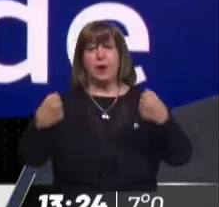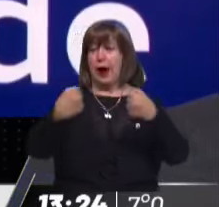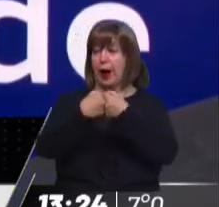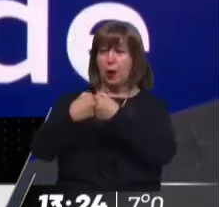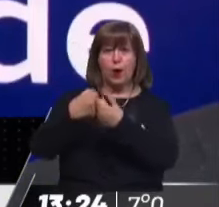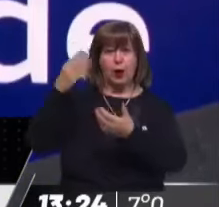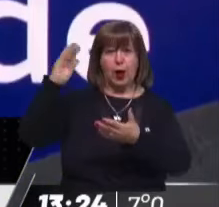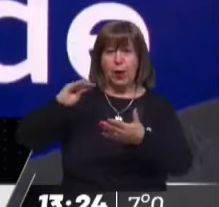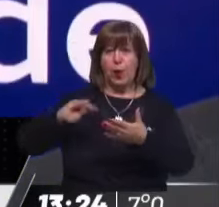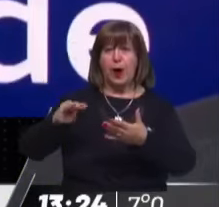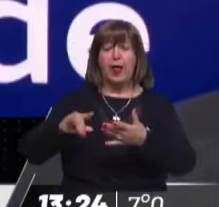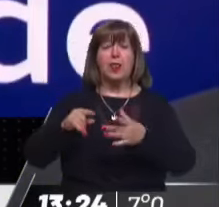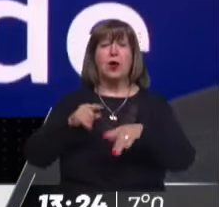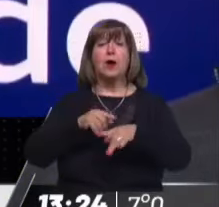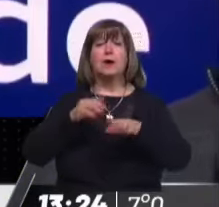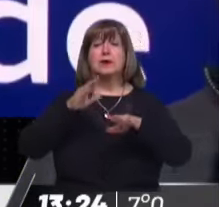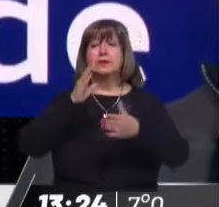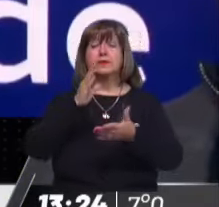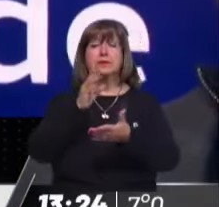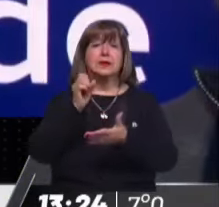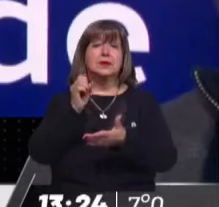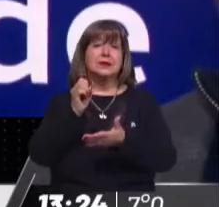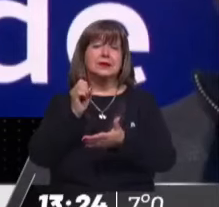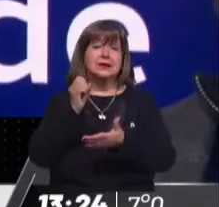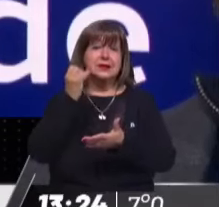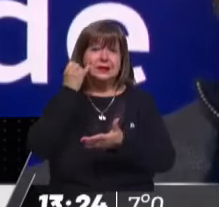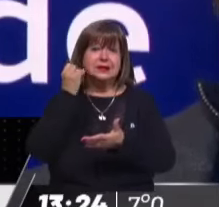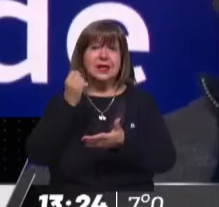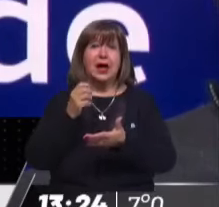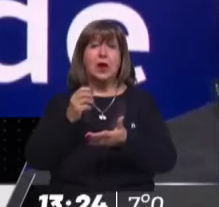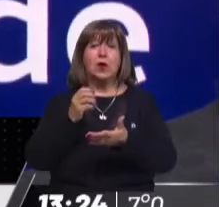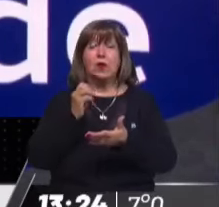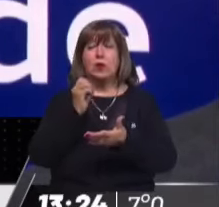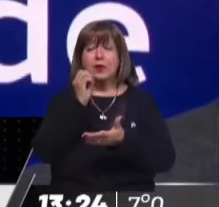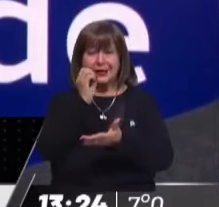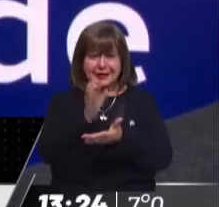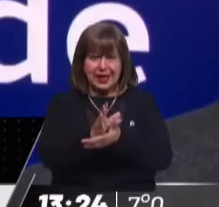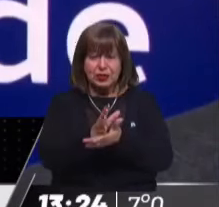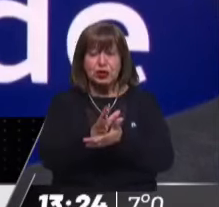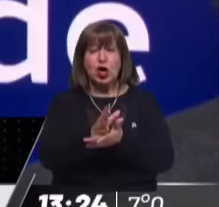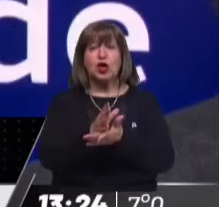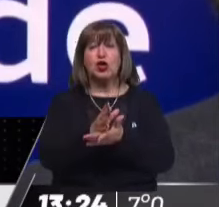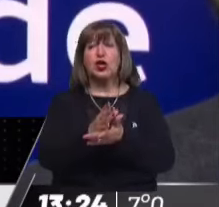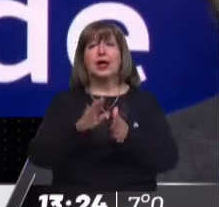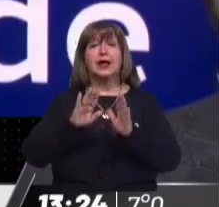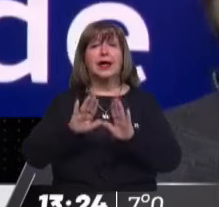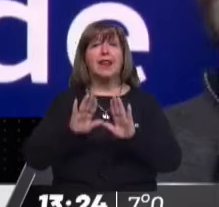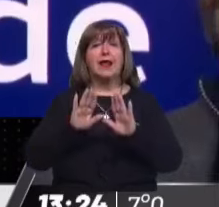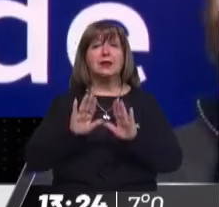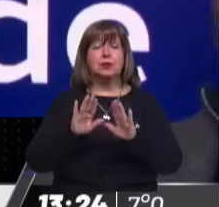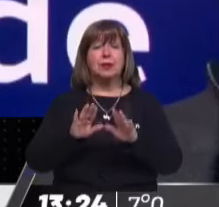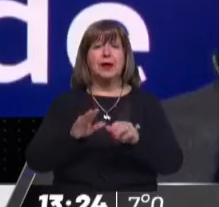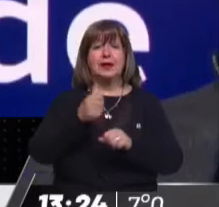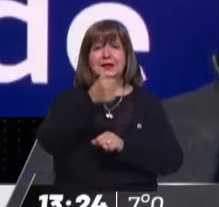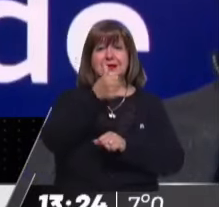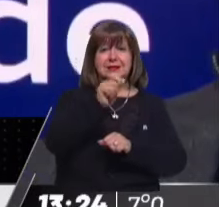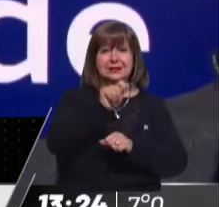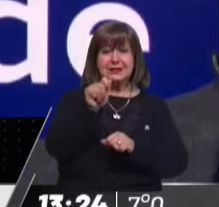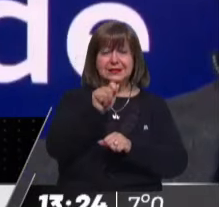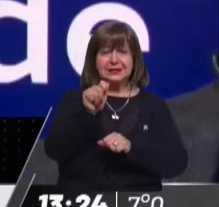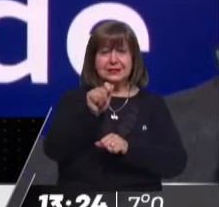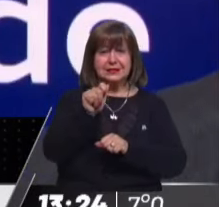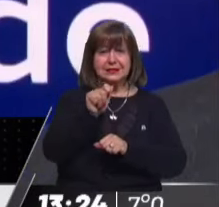pena en suspenso para ellos que les trae acarreado, además de los 6 meses de prisión